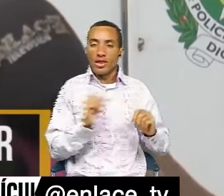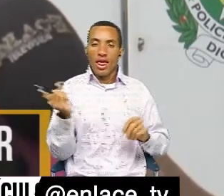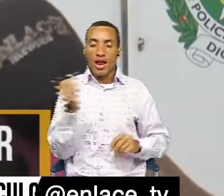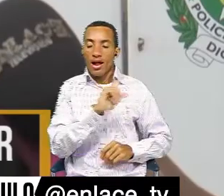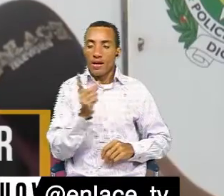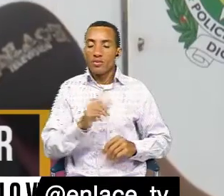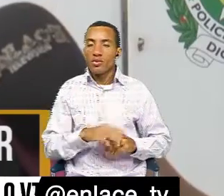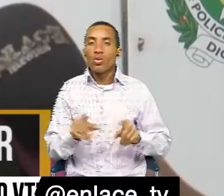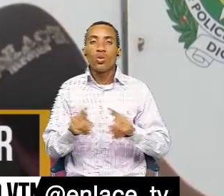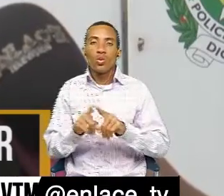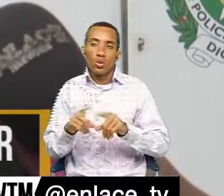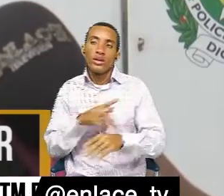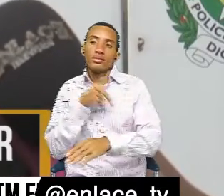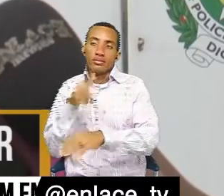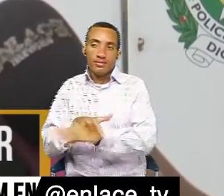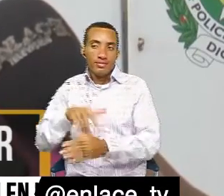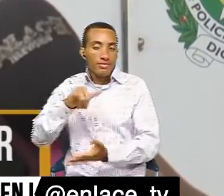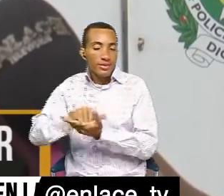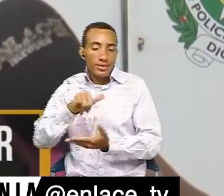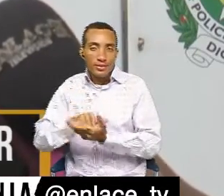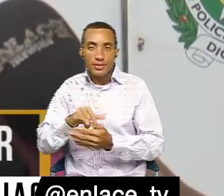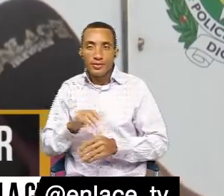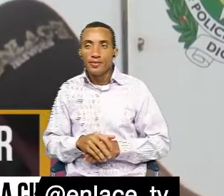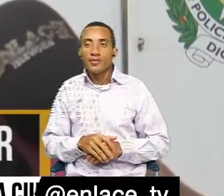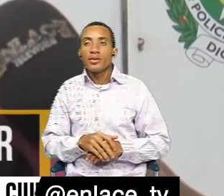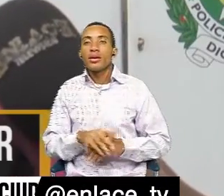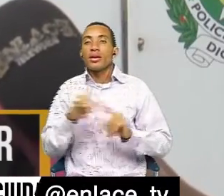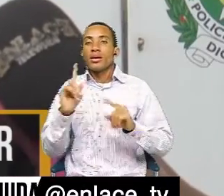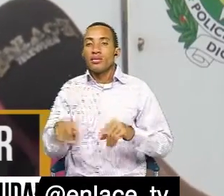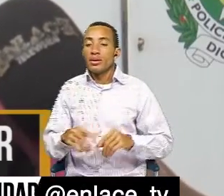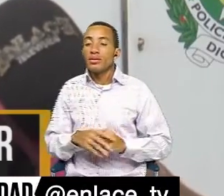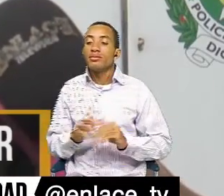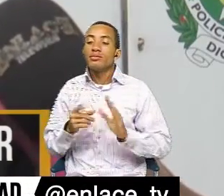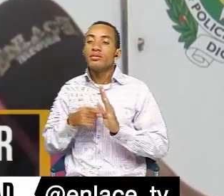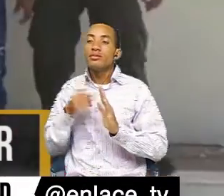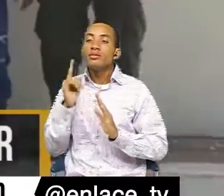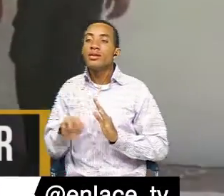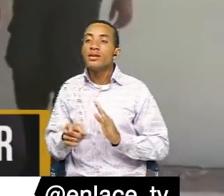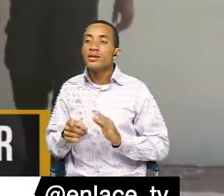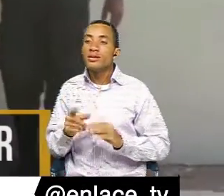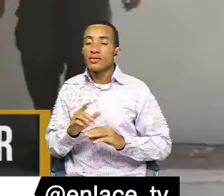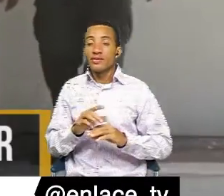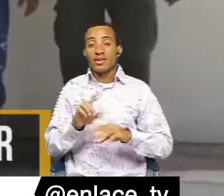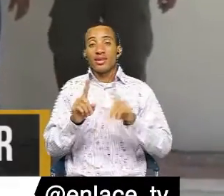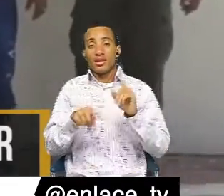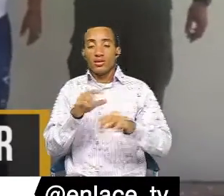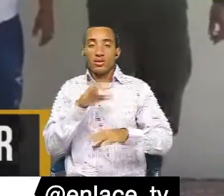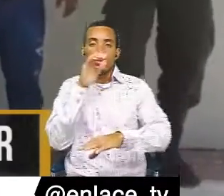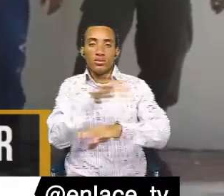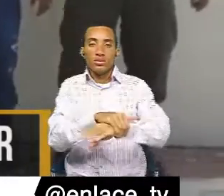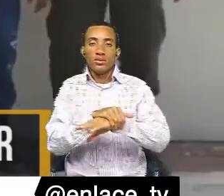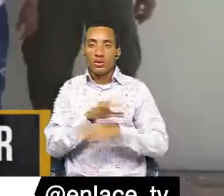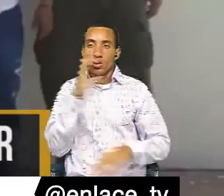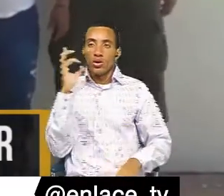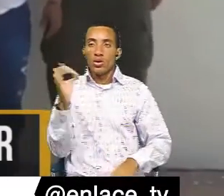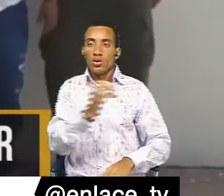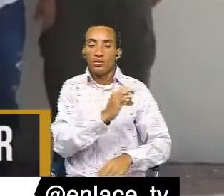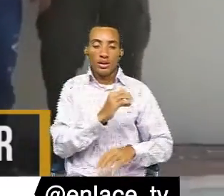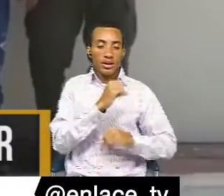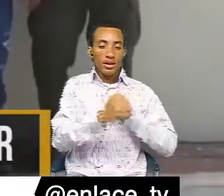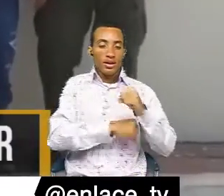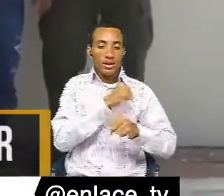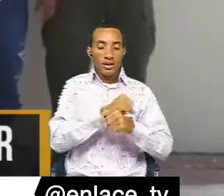ciertos haberes, y bajo esa amenaza se daba la agresión. Las capturas de los hombres, que oscilan entre los 20